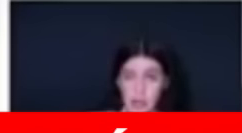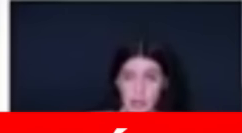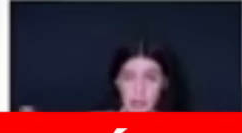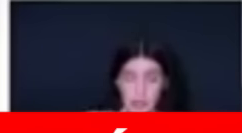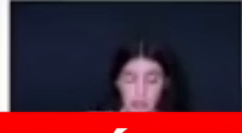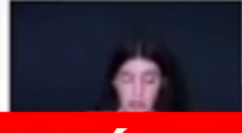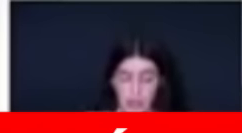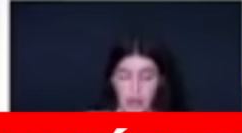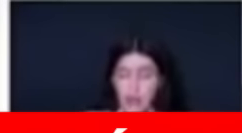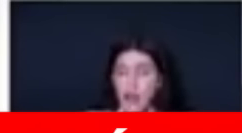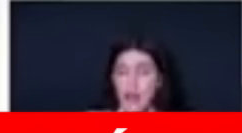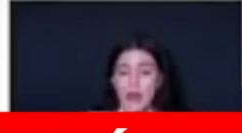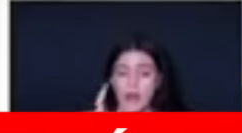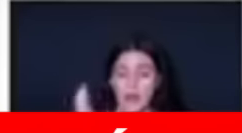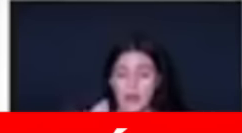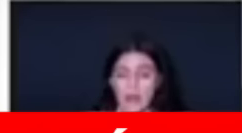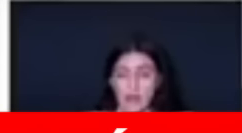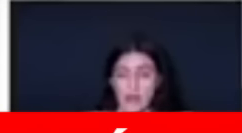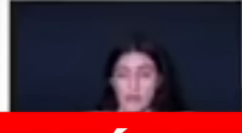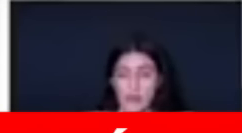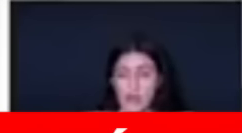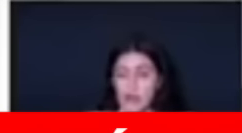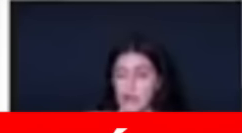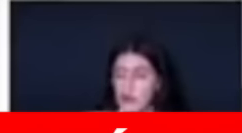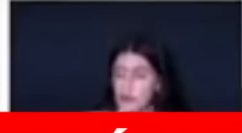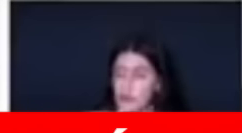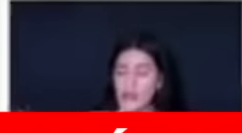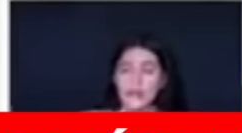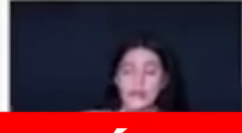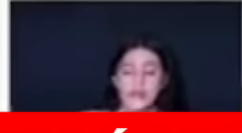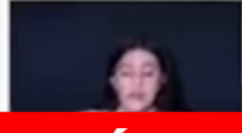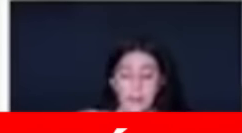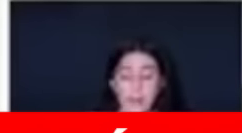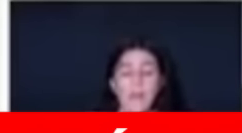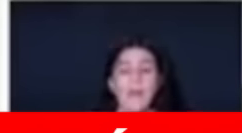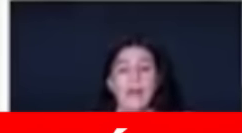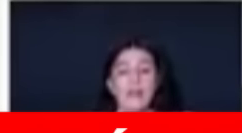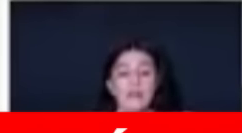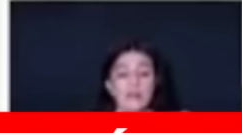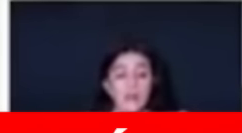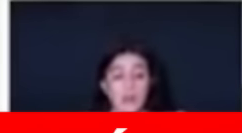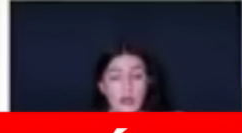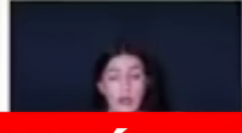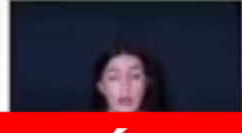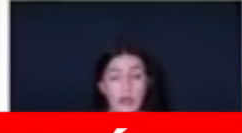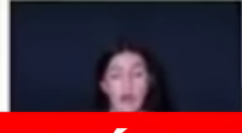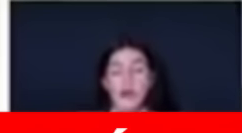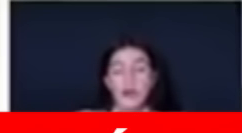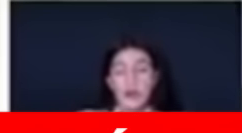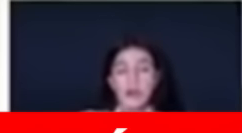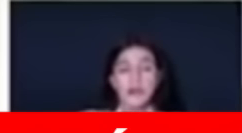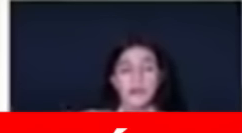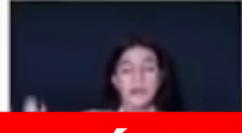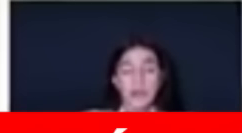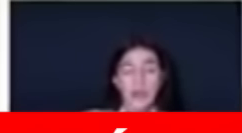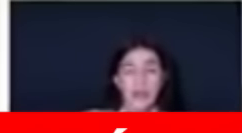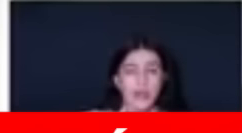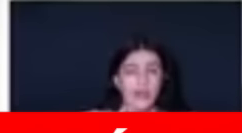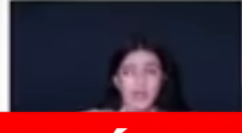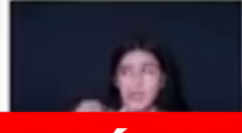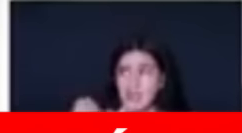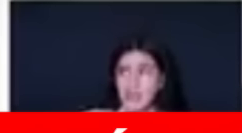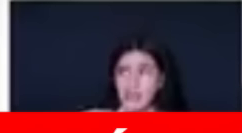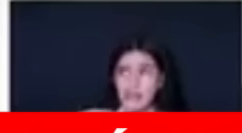organizado. Más allá de las omisiones para los mexicanos, lo que han construido en estos